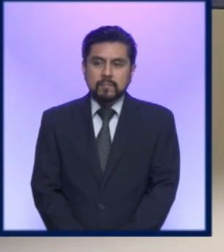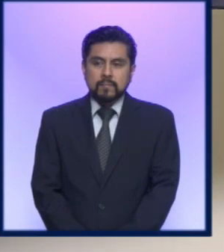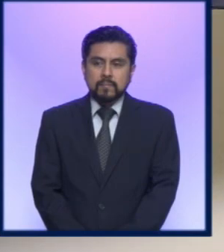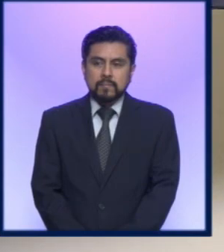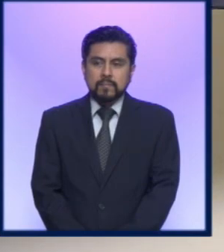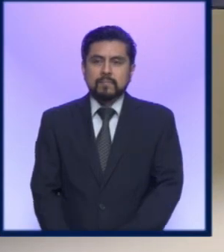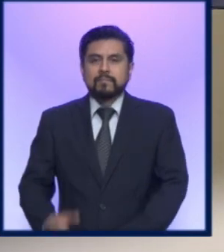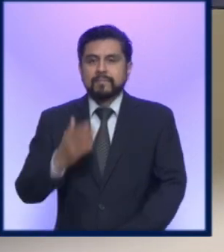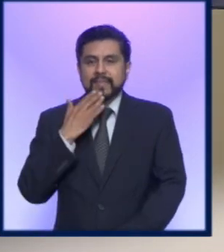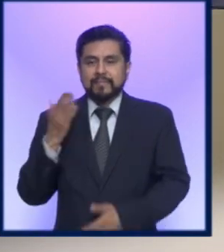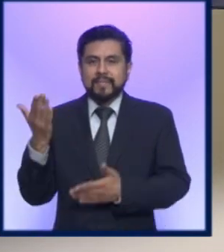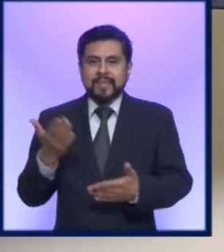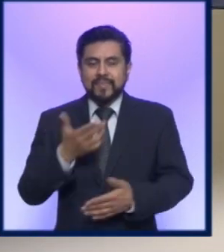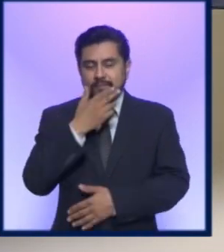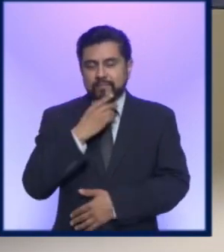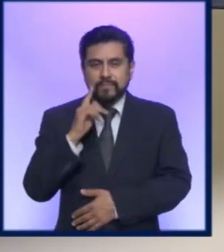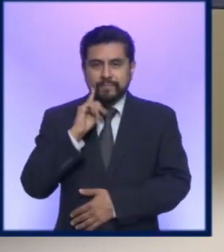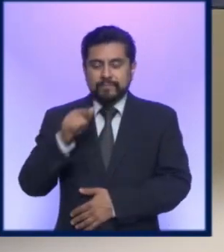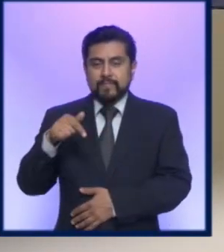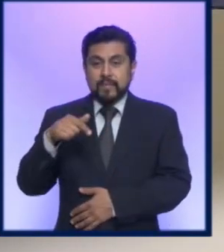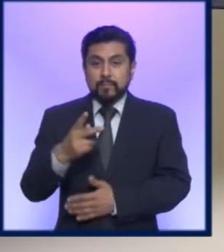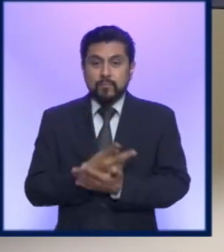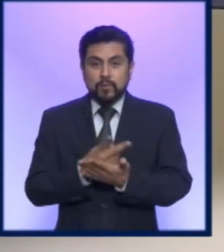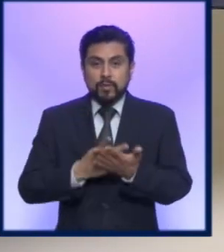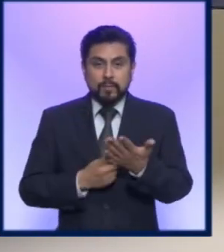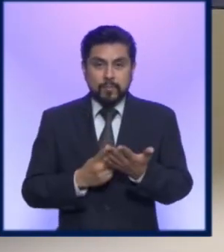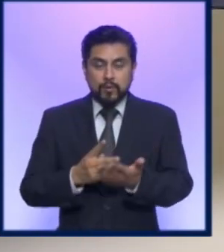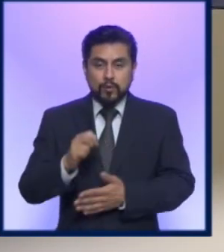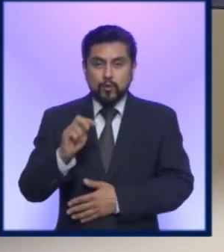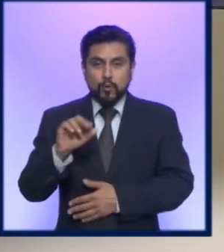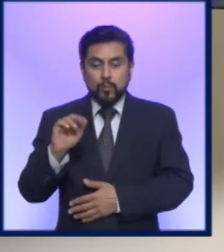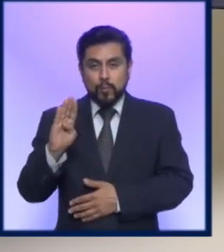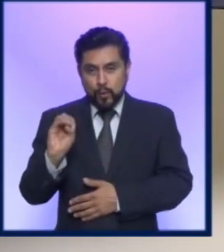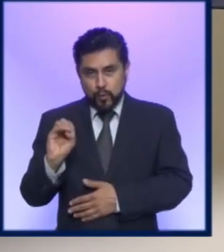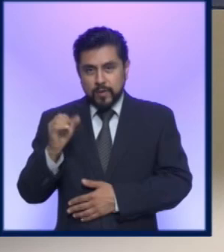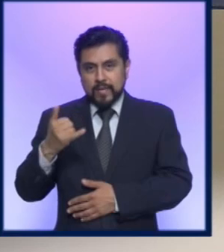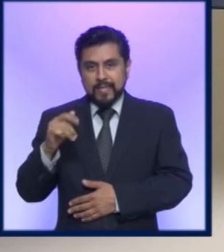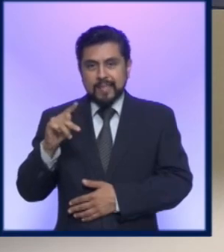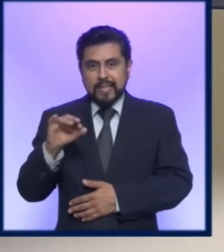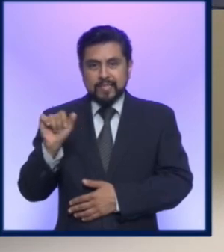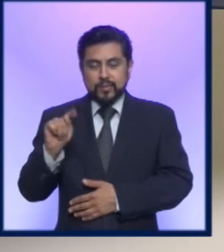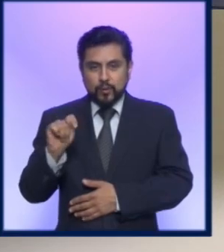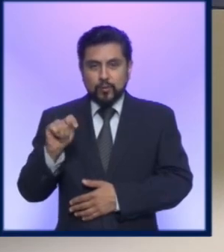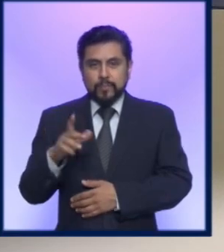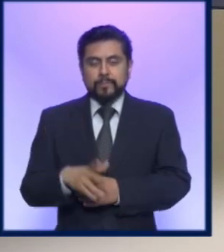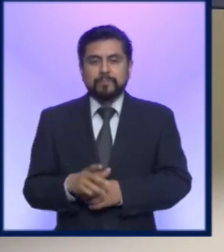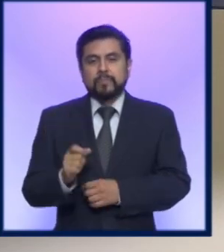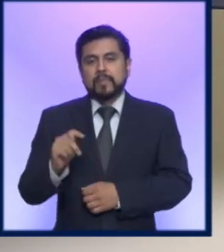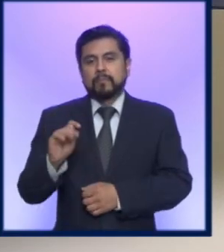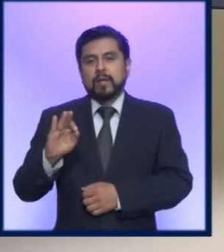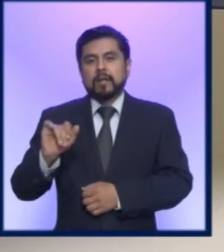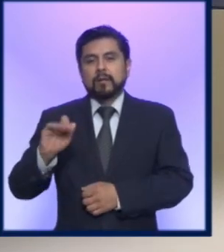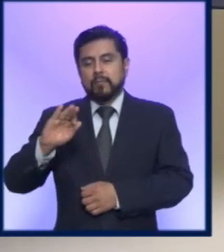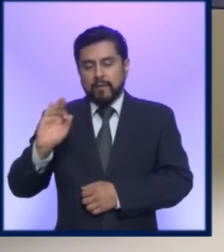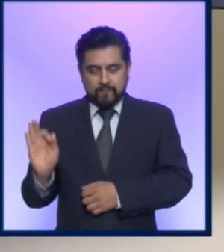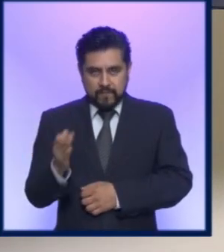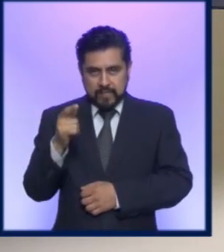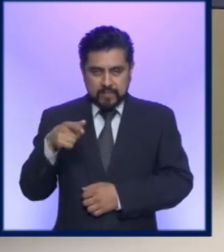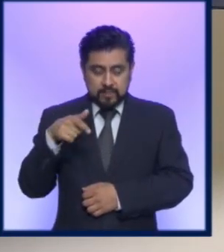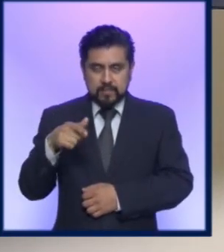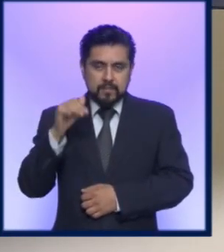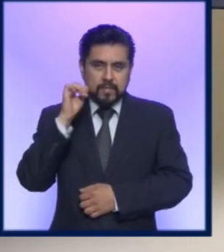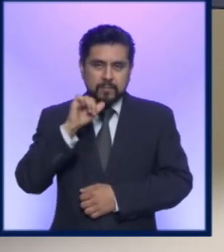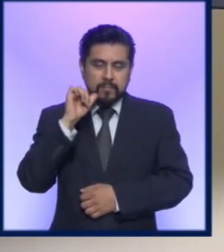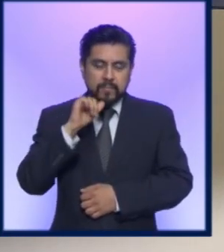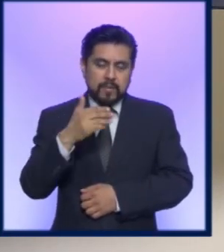sea usted bienvenida Bienvenido al programa rubro y texto del tribunal electoral del poder judicial de la federación siempre es un